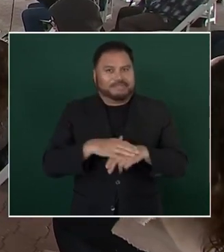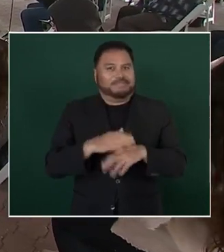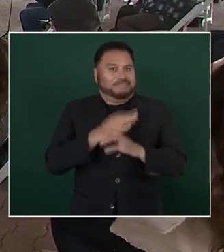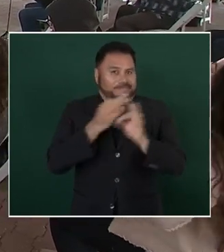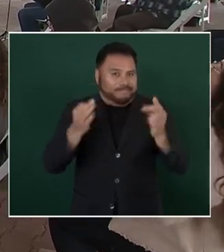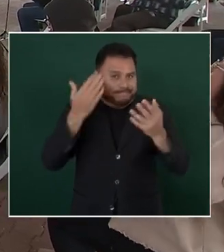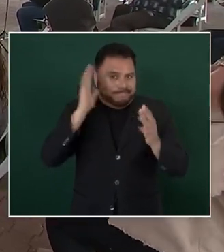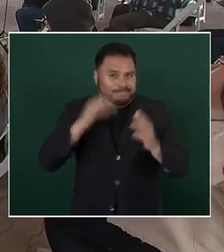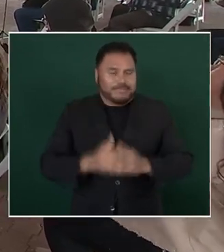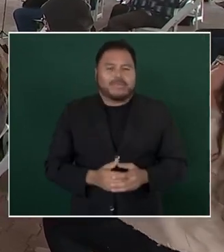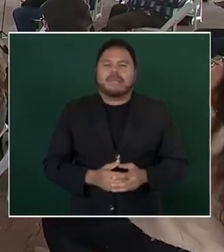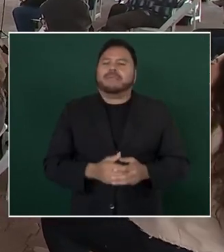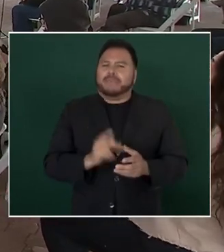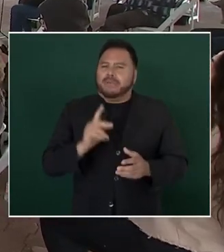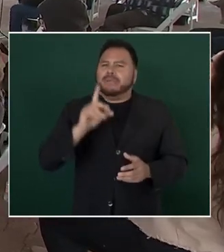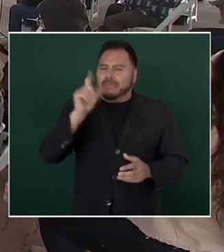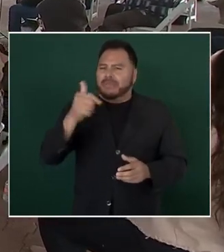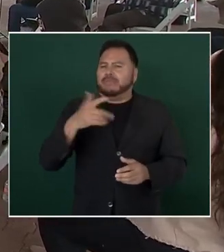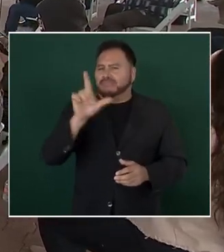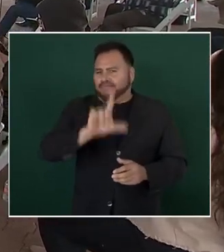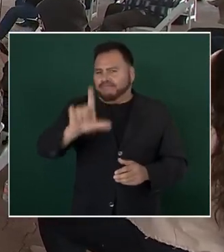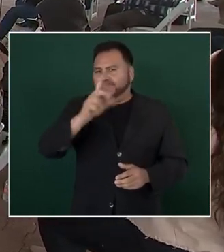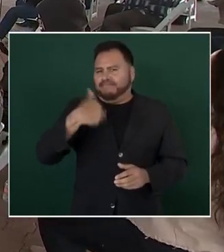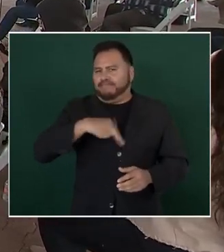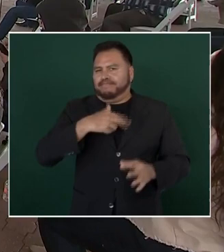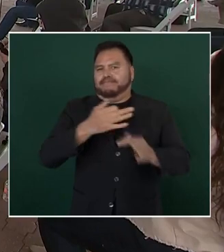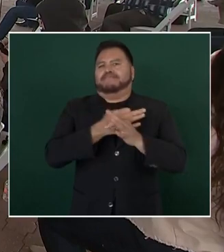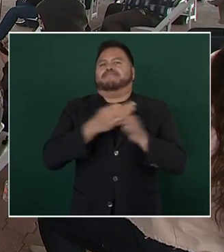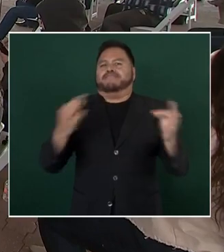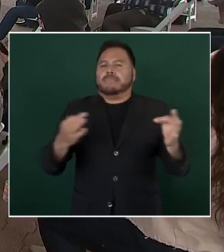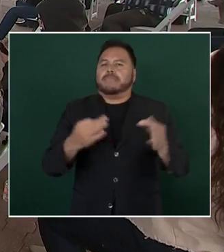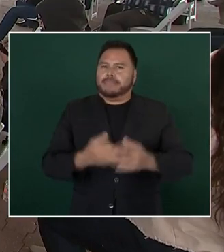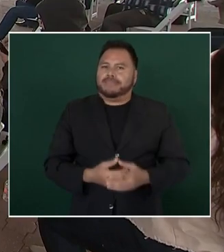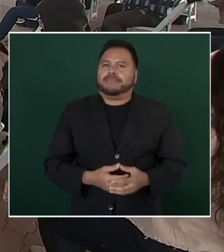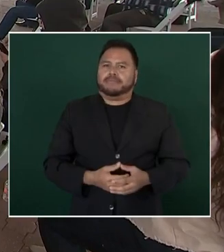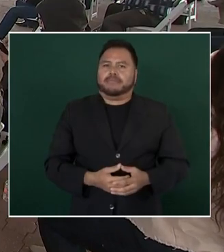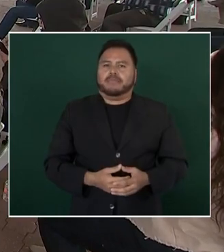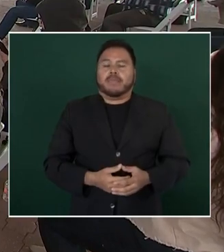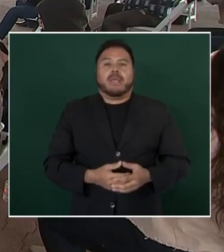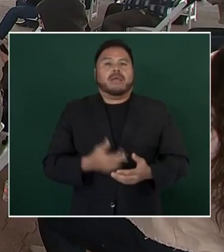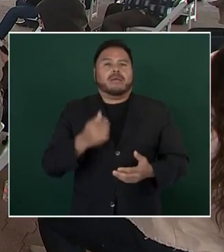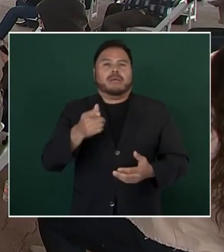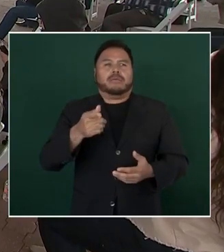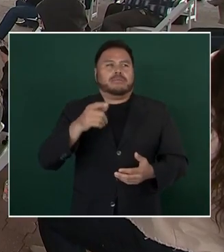pero vamos a informar el lunes, porque estamos haciendo